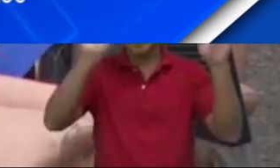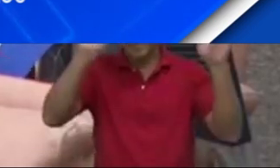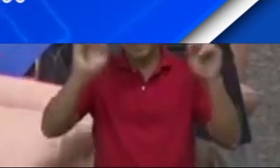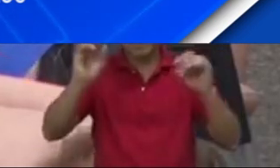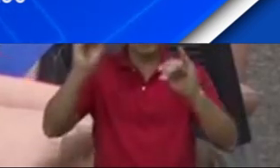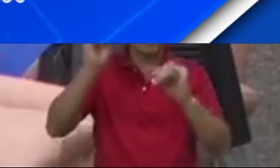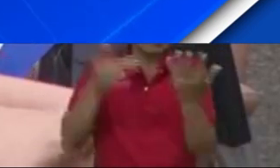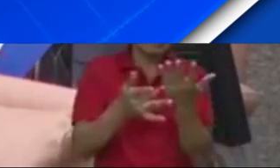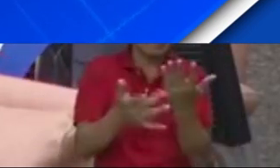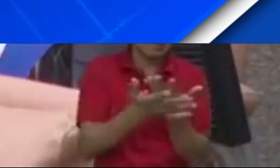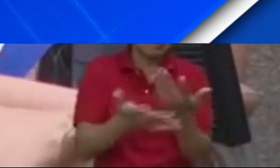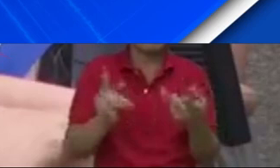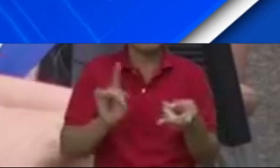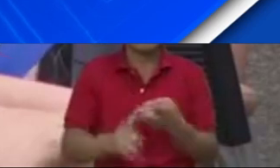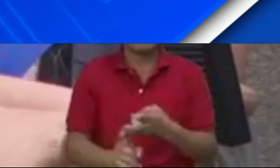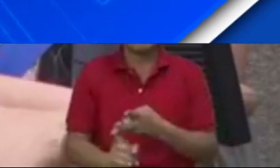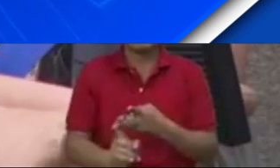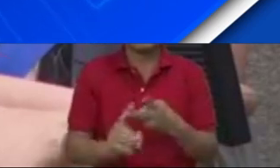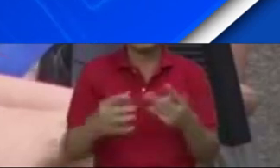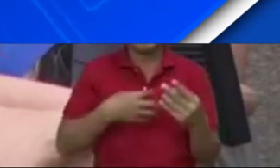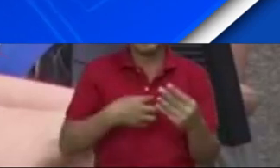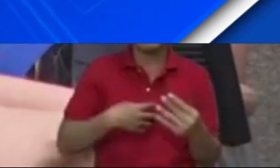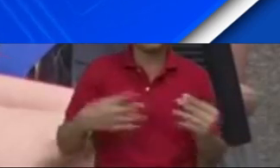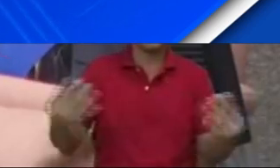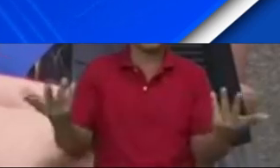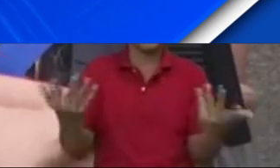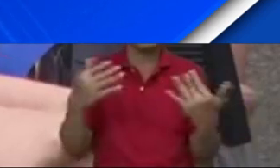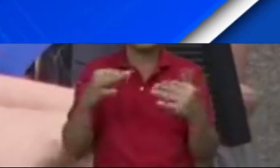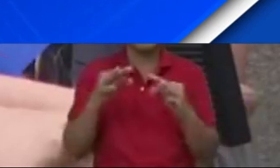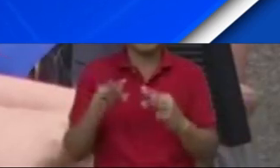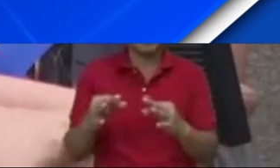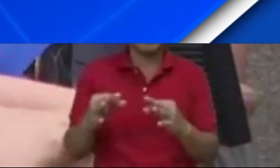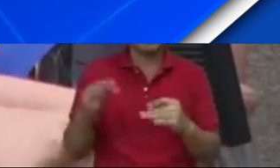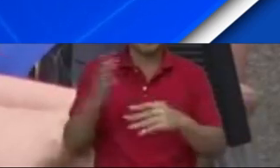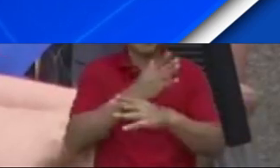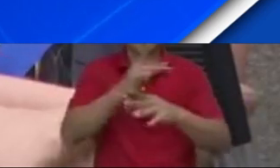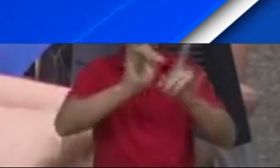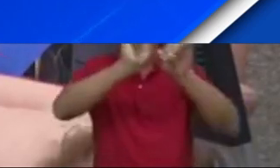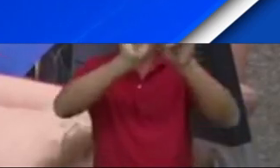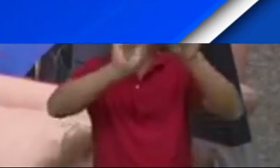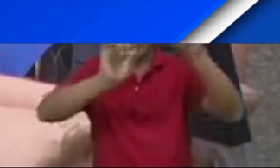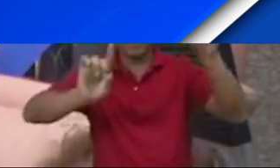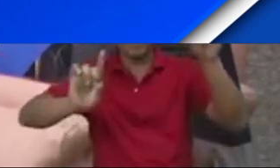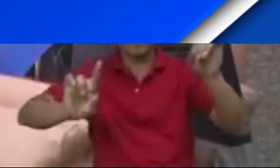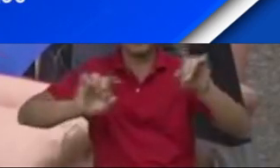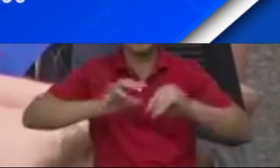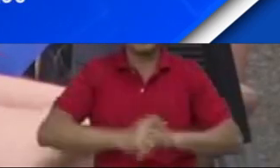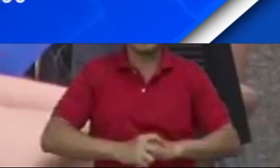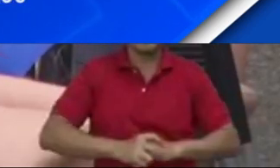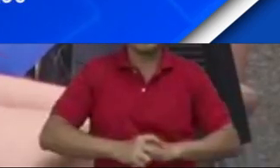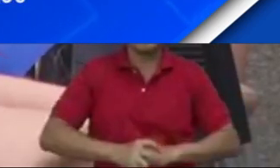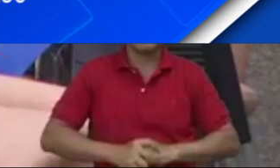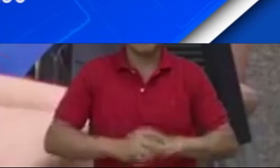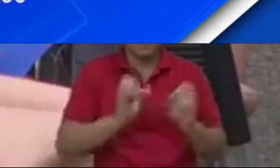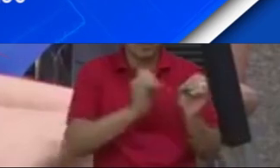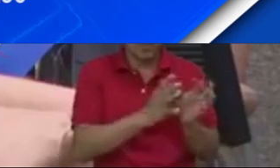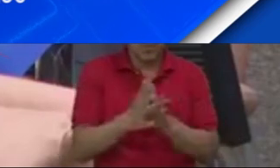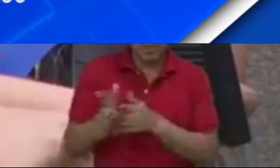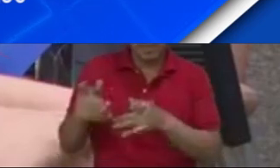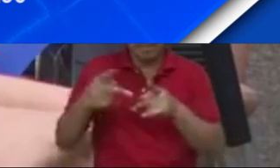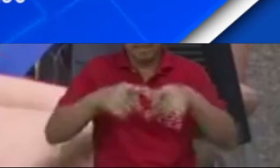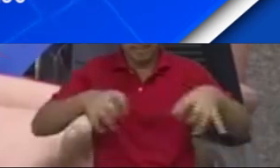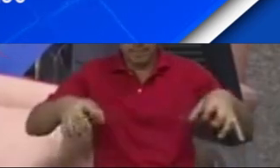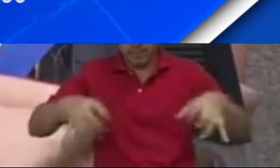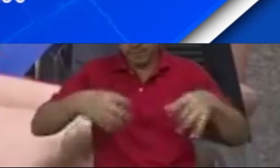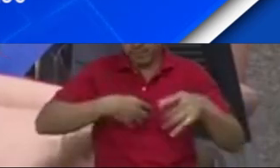y formación profesional en los diferentes niveles y modalidades. Organizar, planificar,